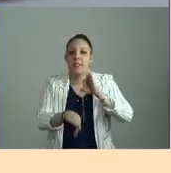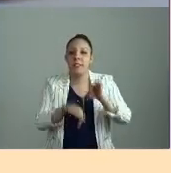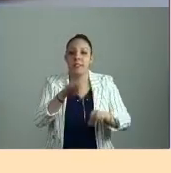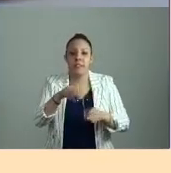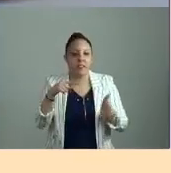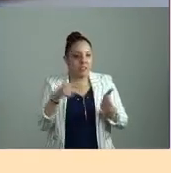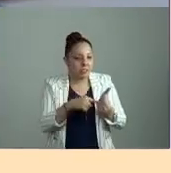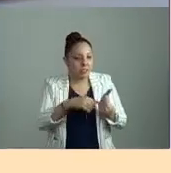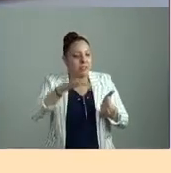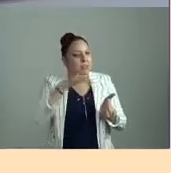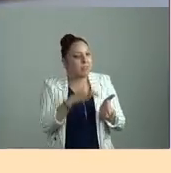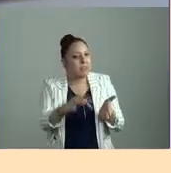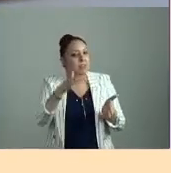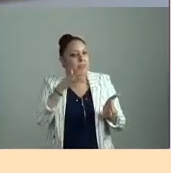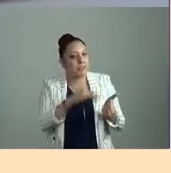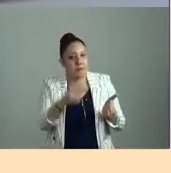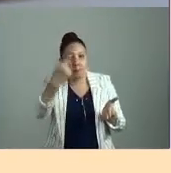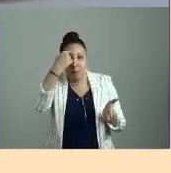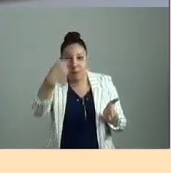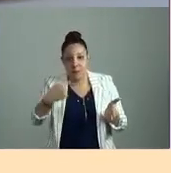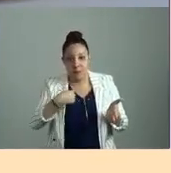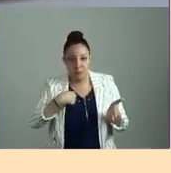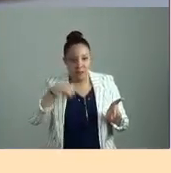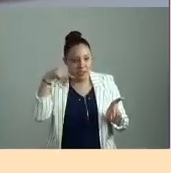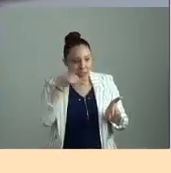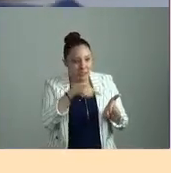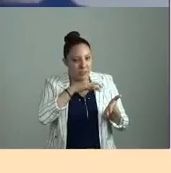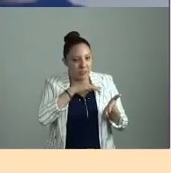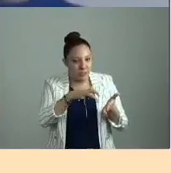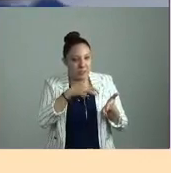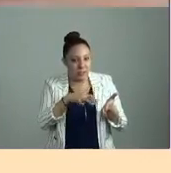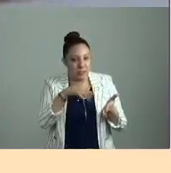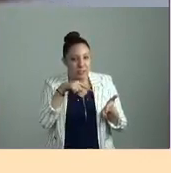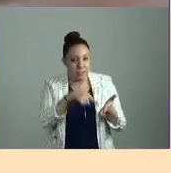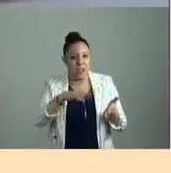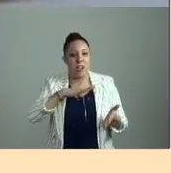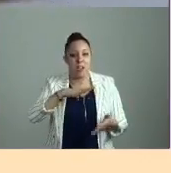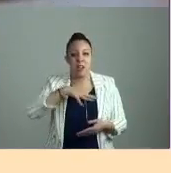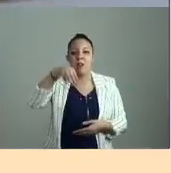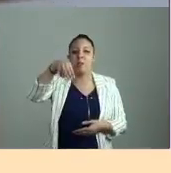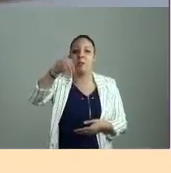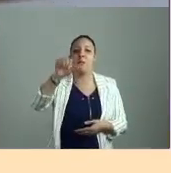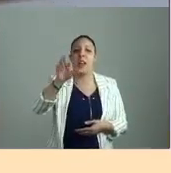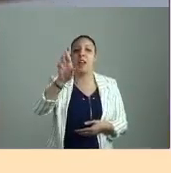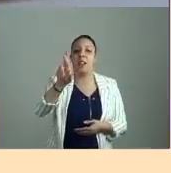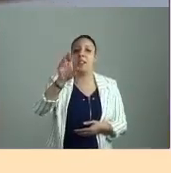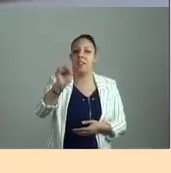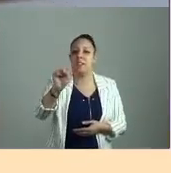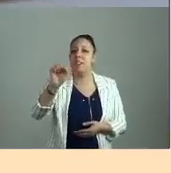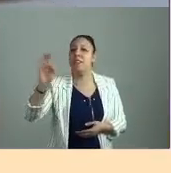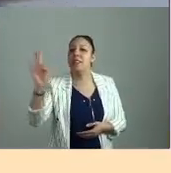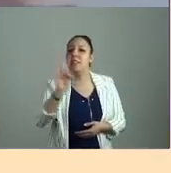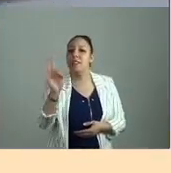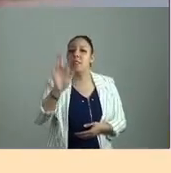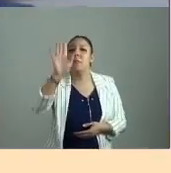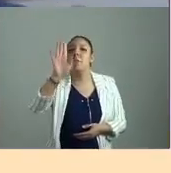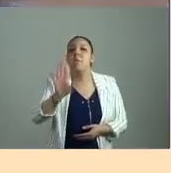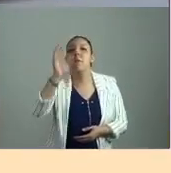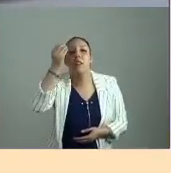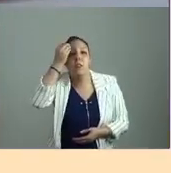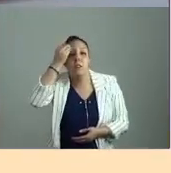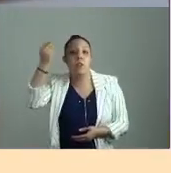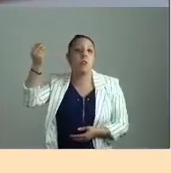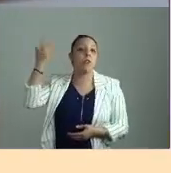parece que una de las respuestas es que más que se ha olvidado completamente de toda la